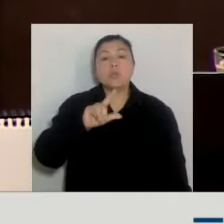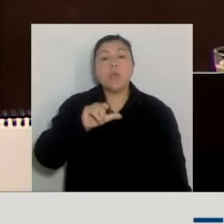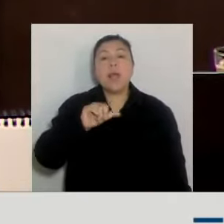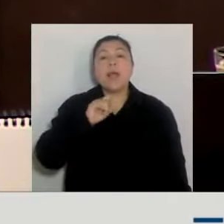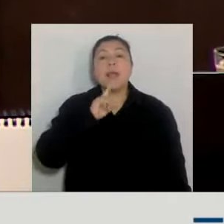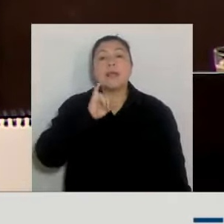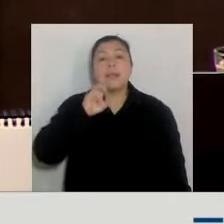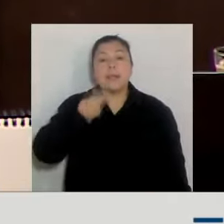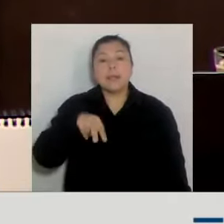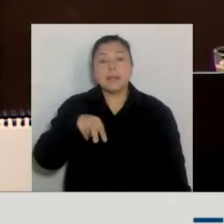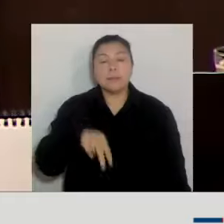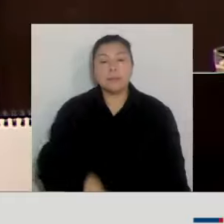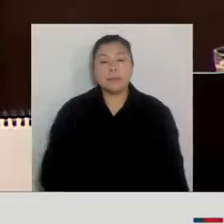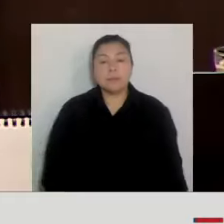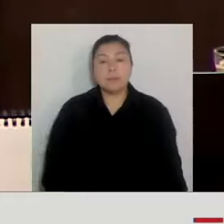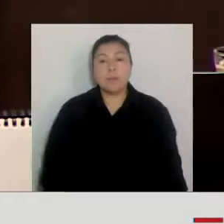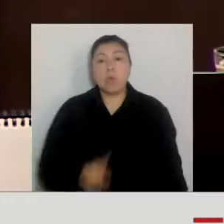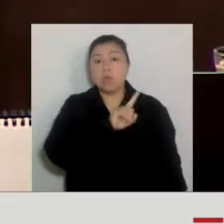no